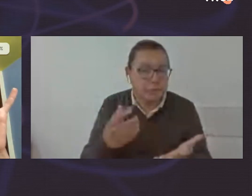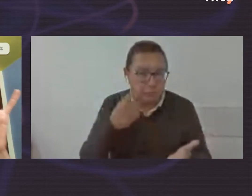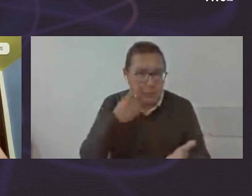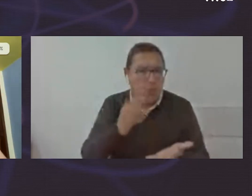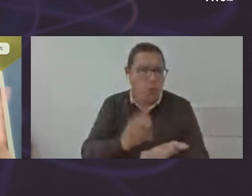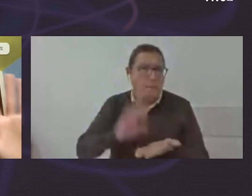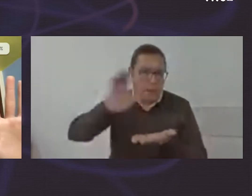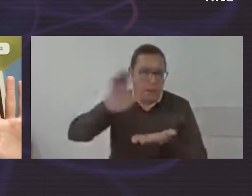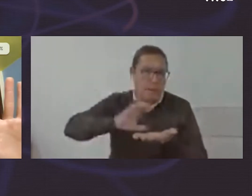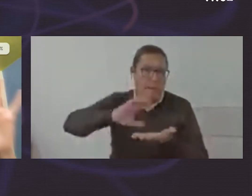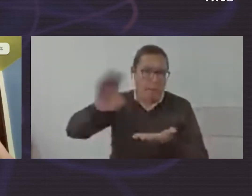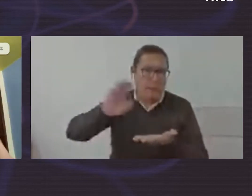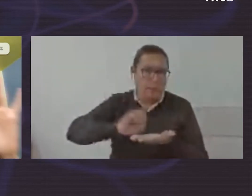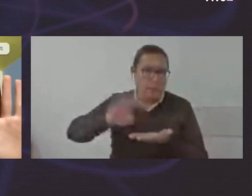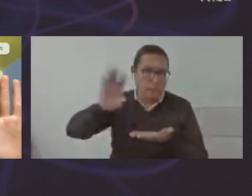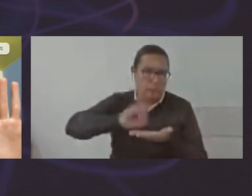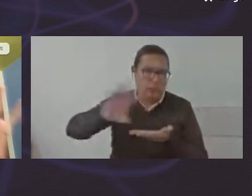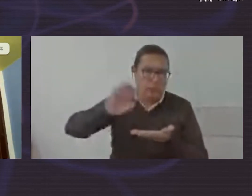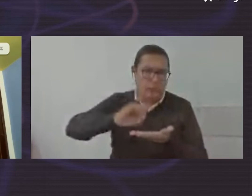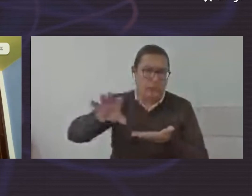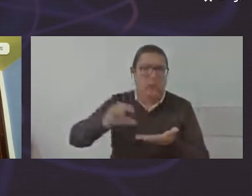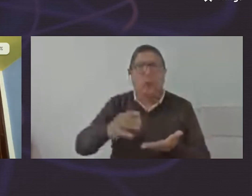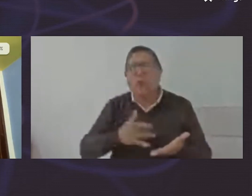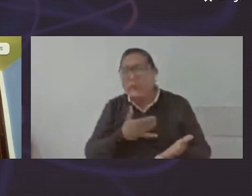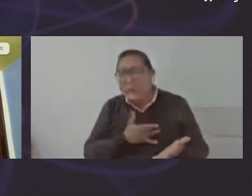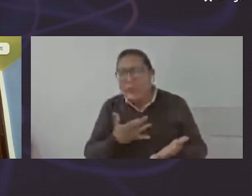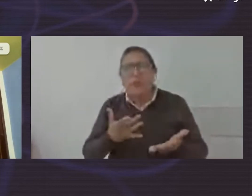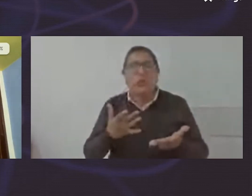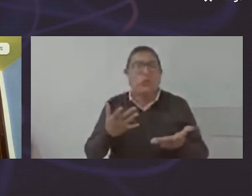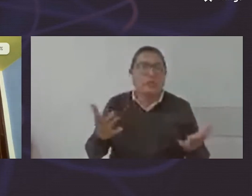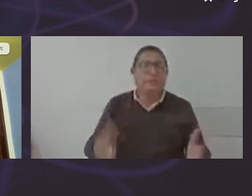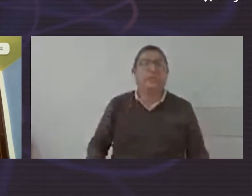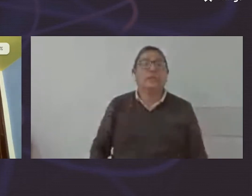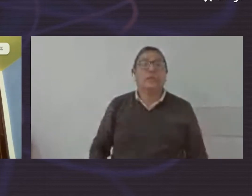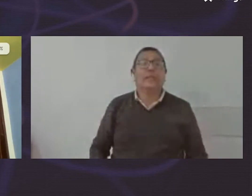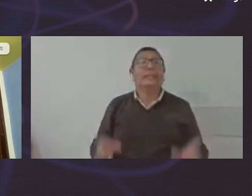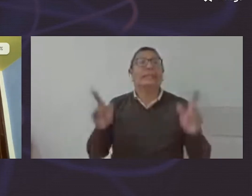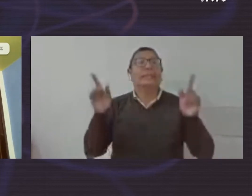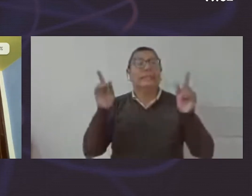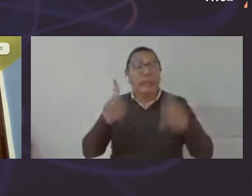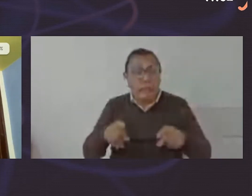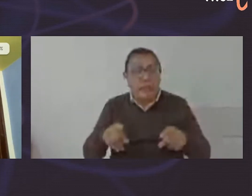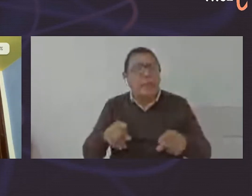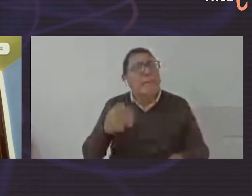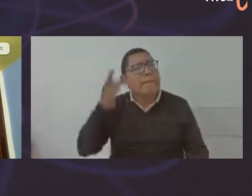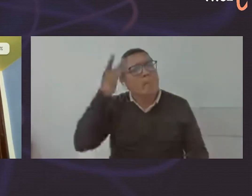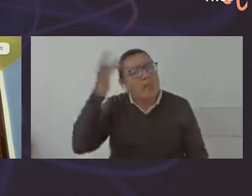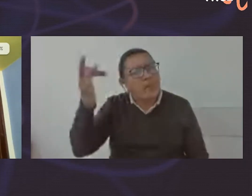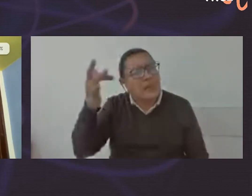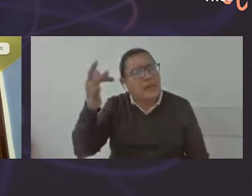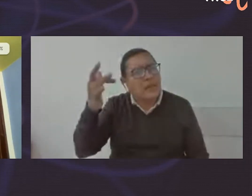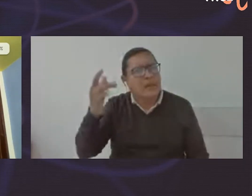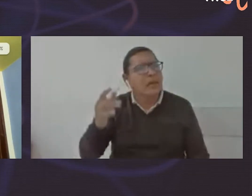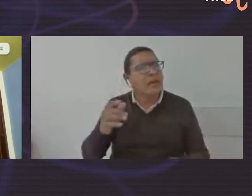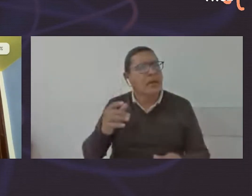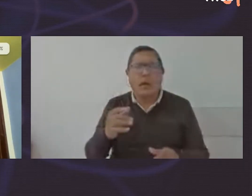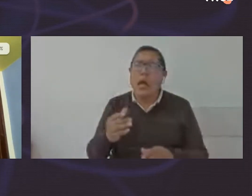pasó, cómo les fue, qué descubrieron. Y también quisiera saber por qué creen que esto sucedió.